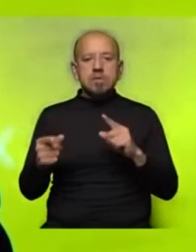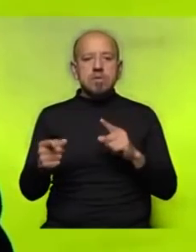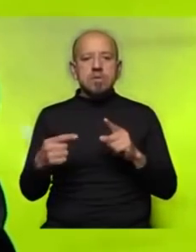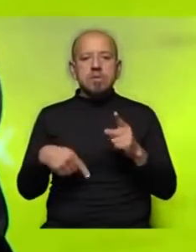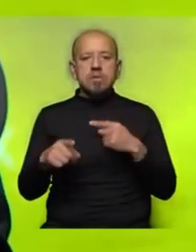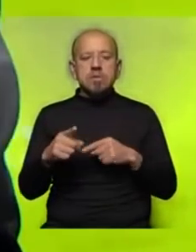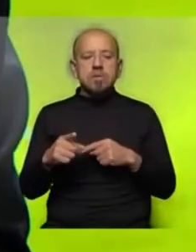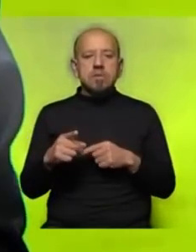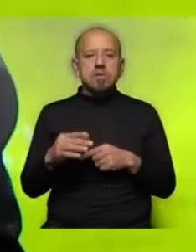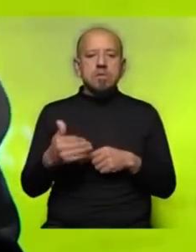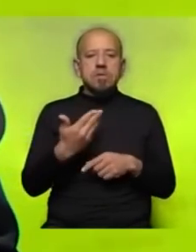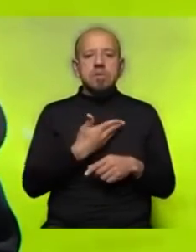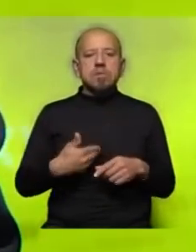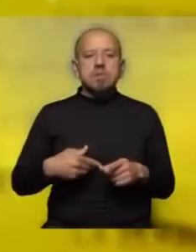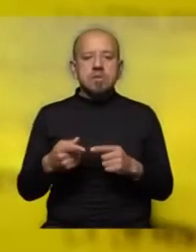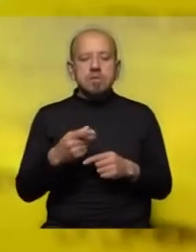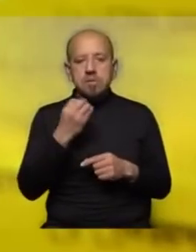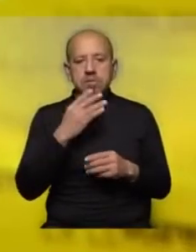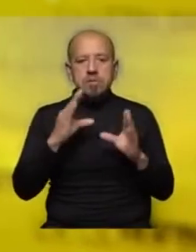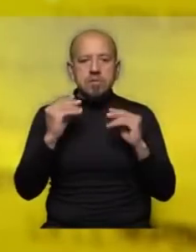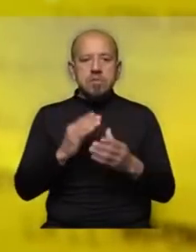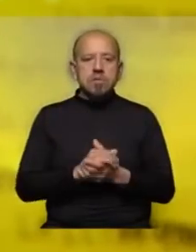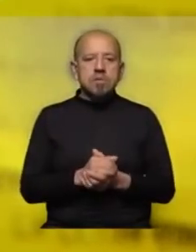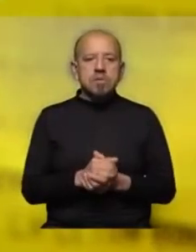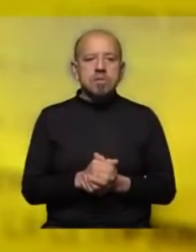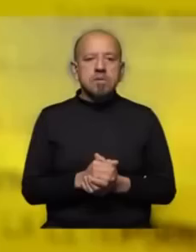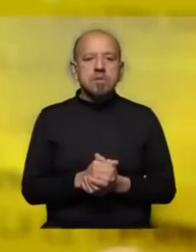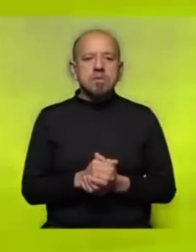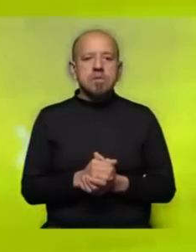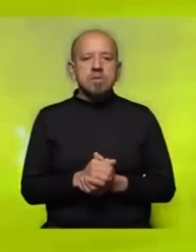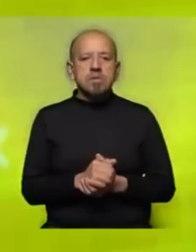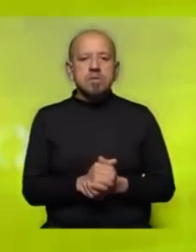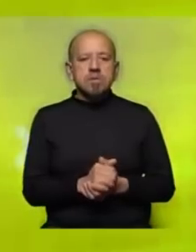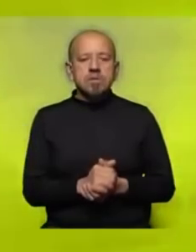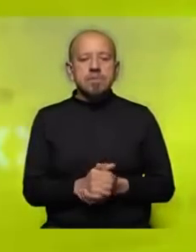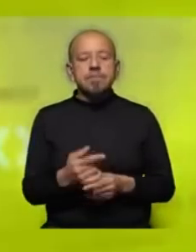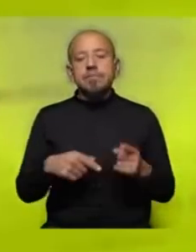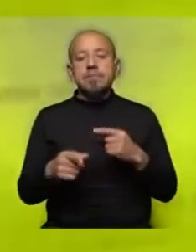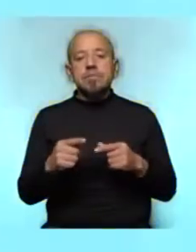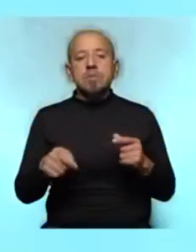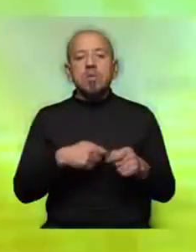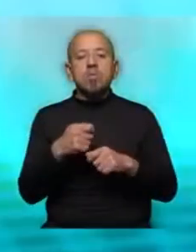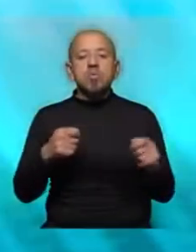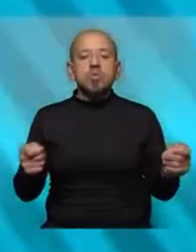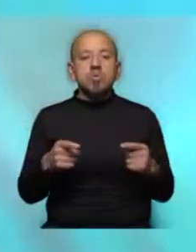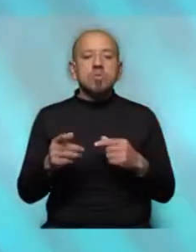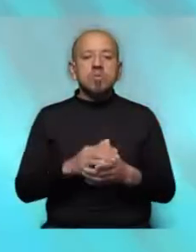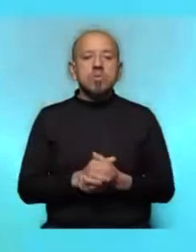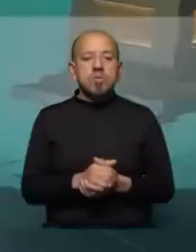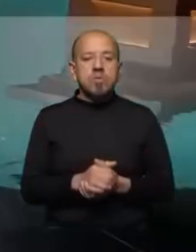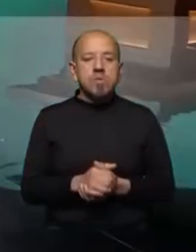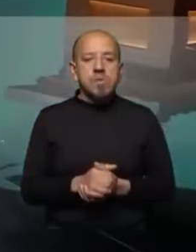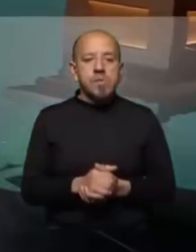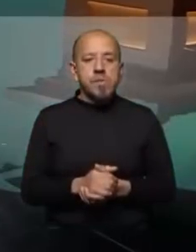minar rieta el presidente José buenas noches gracias buenas noches Jorge es un gusto estar acá conclusiones de las elecciones del sindicato para empezar bueno nosotros